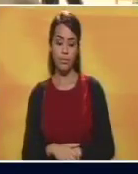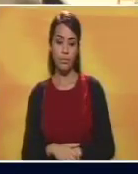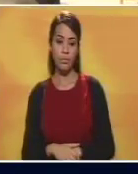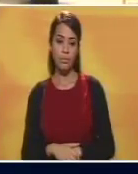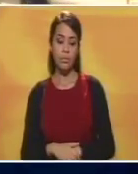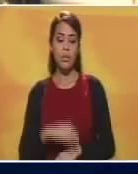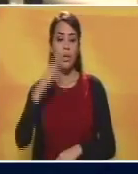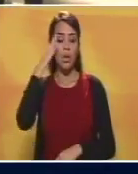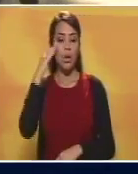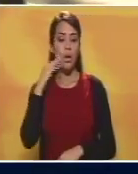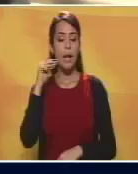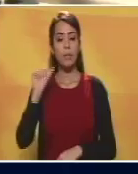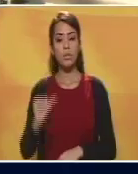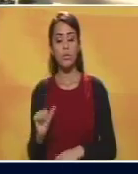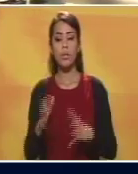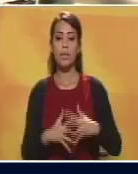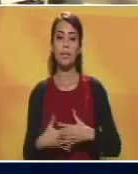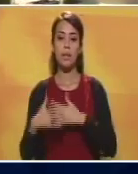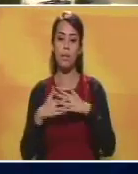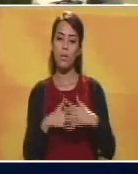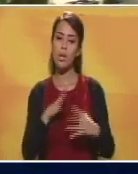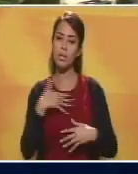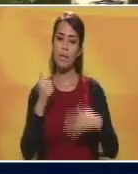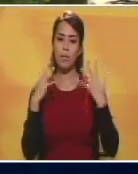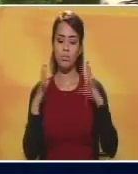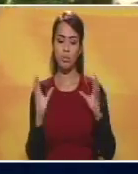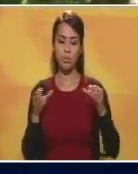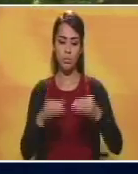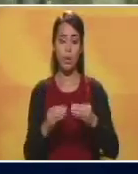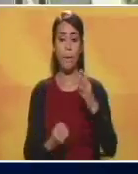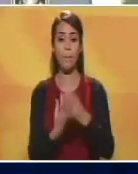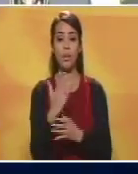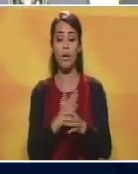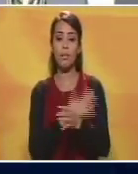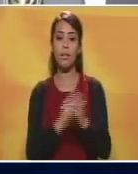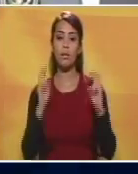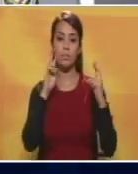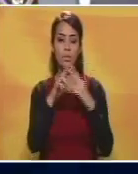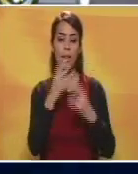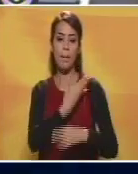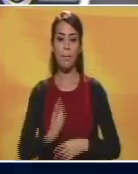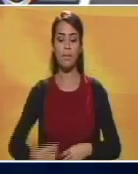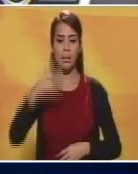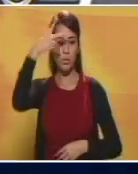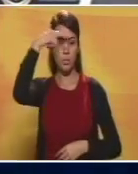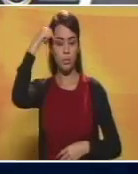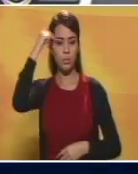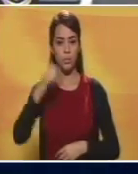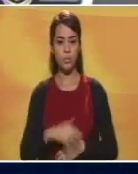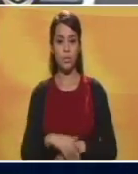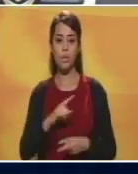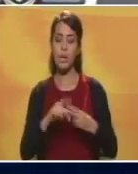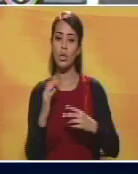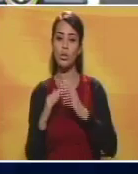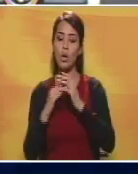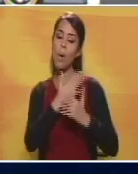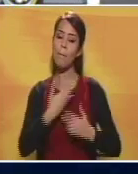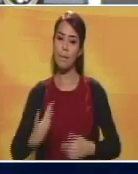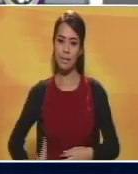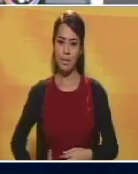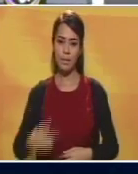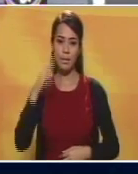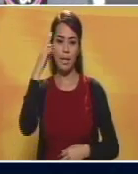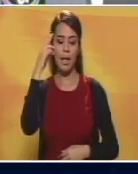Corea del Sur y Estados Unidos quieren celebrar una cumbre en mayo antes del encuentro entre el presidente Donald Trump y el líder norcoreano Kim